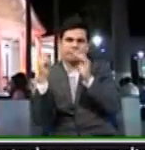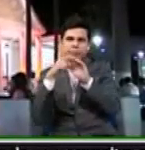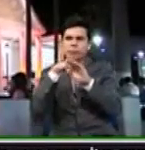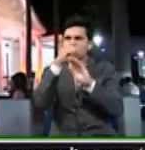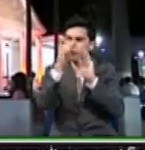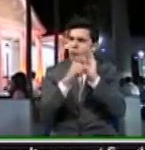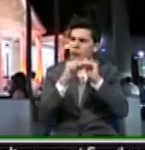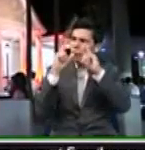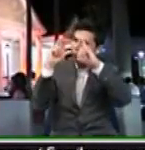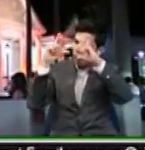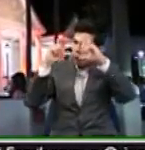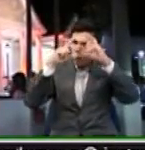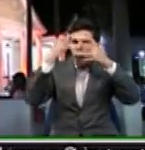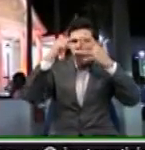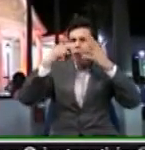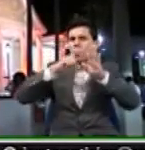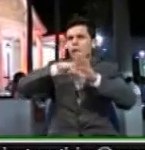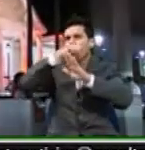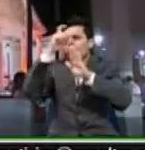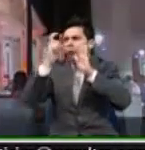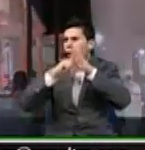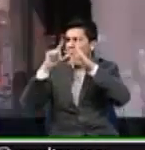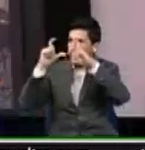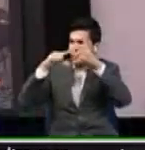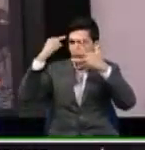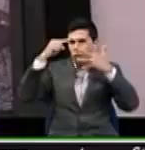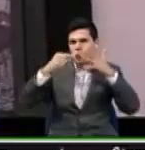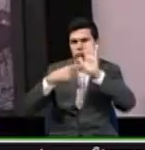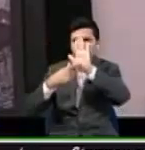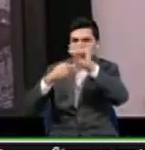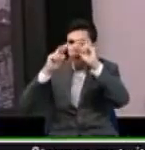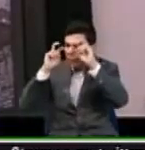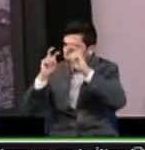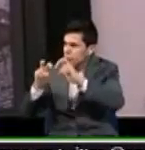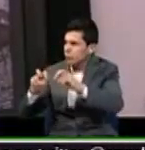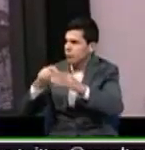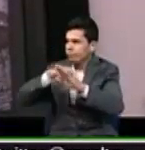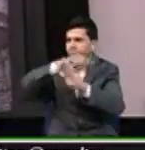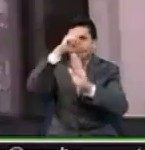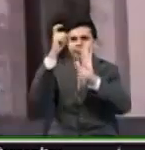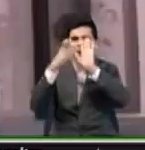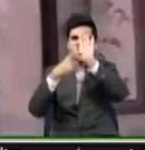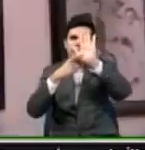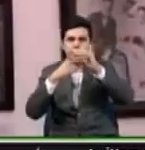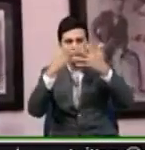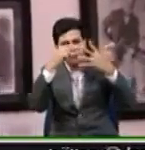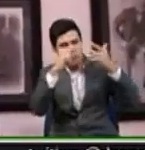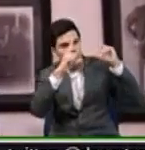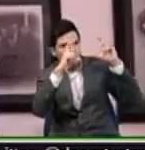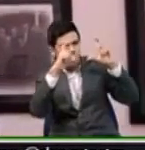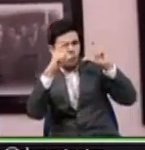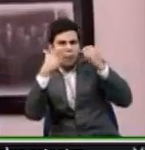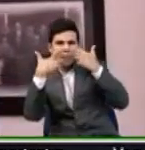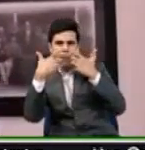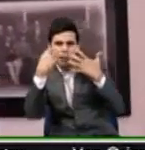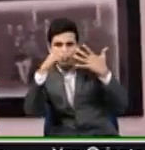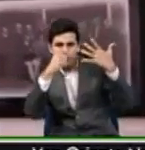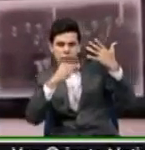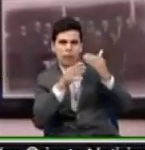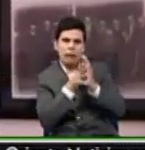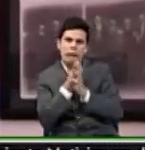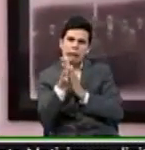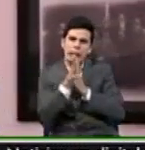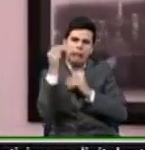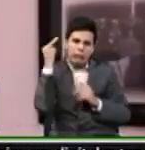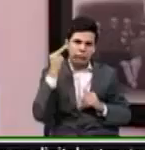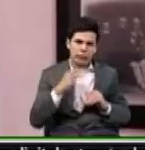muchísimos fotógrafos. Empezamos a investigar, a reconocer las mejores fotografías que nos contaban esa historia que